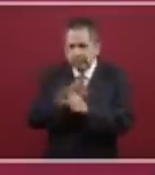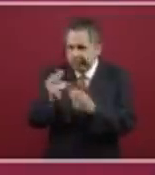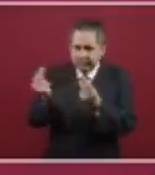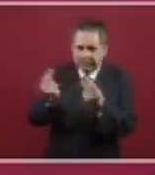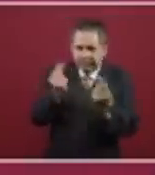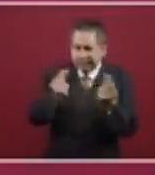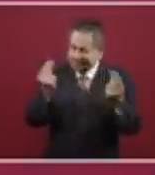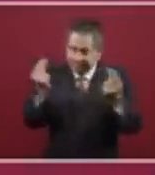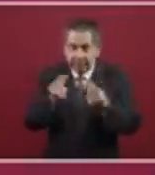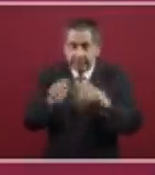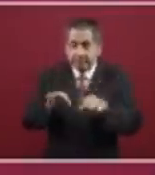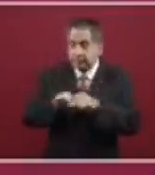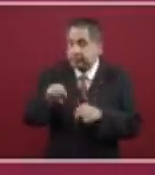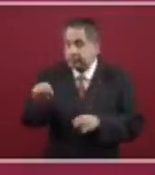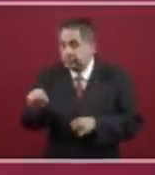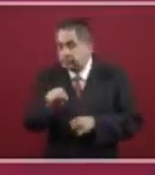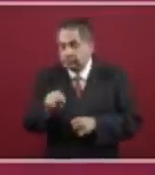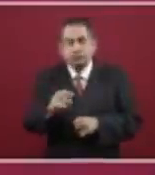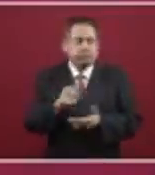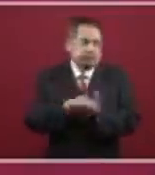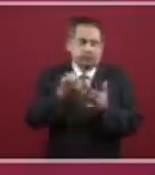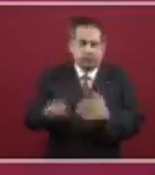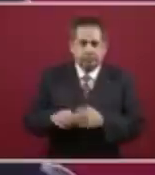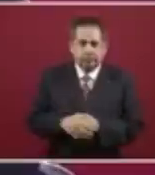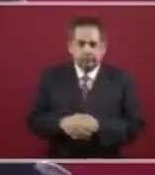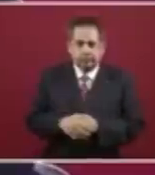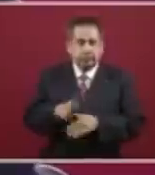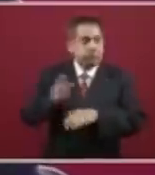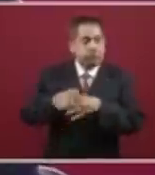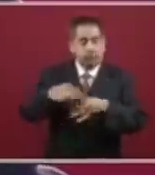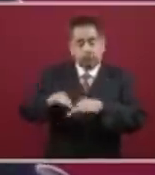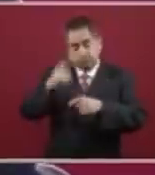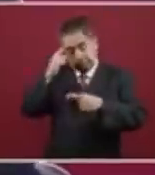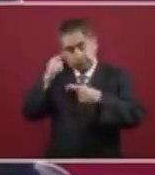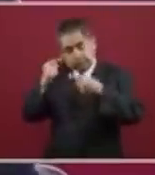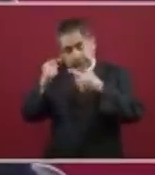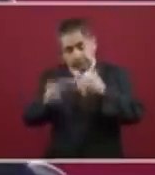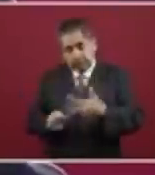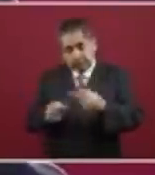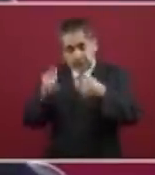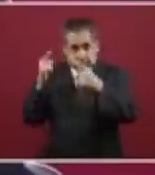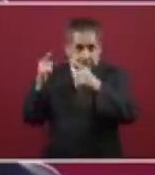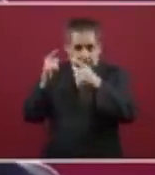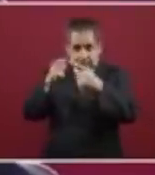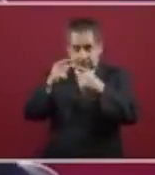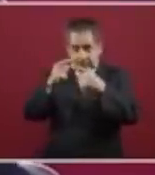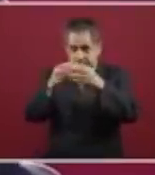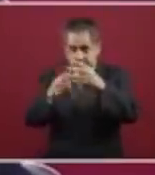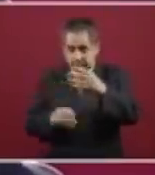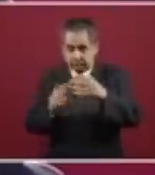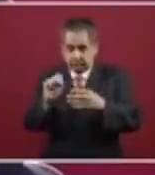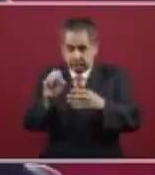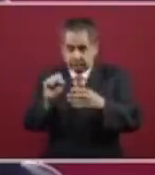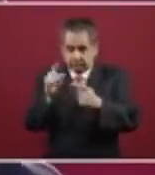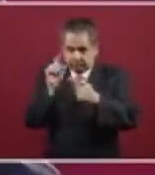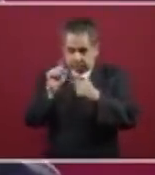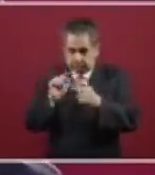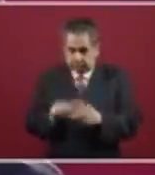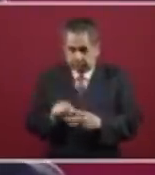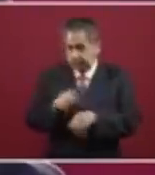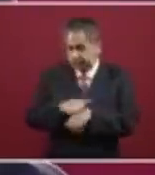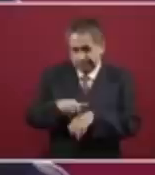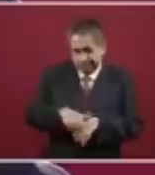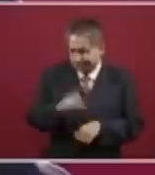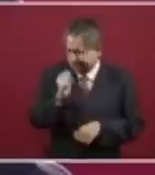necesario. Por ejemplo, en las prioridades que tenemos, que son 60 prioridades, la número